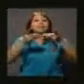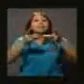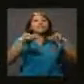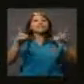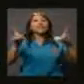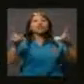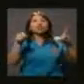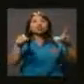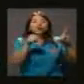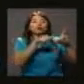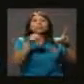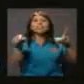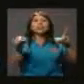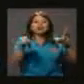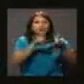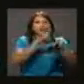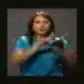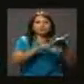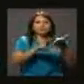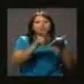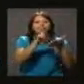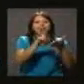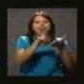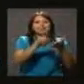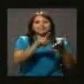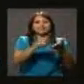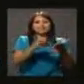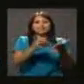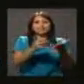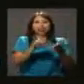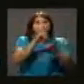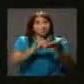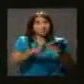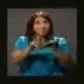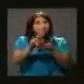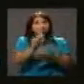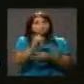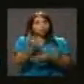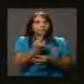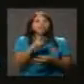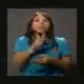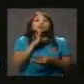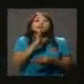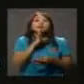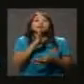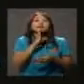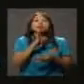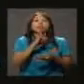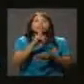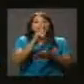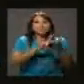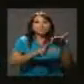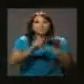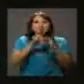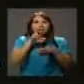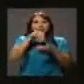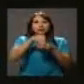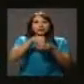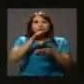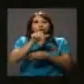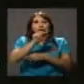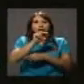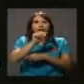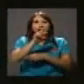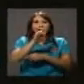entre las universidades. Y cuando hablo de universidades, no solo me refiero a las que tutela el CONARE, me refiero a todas las